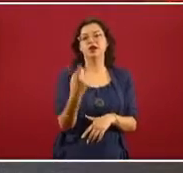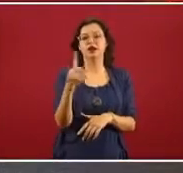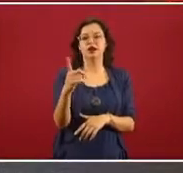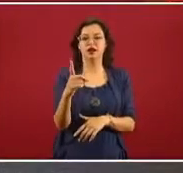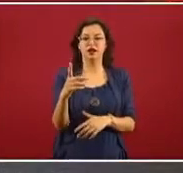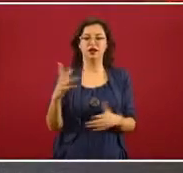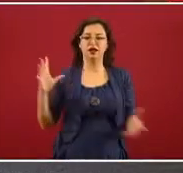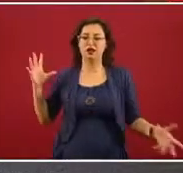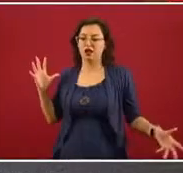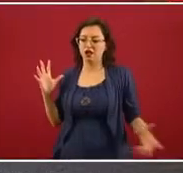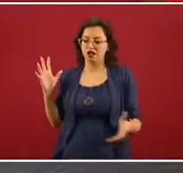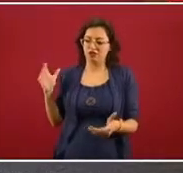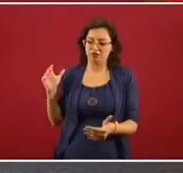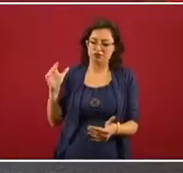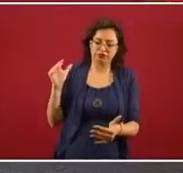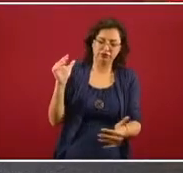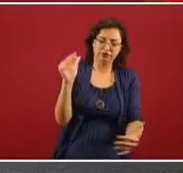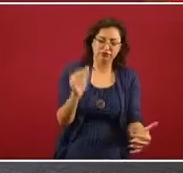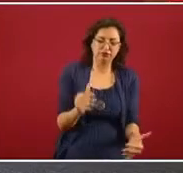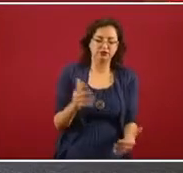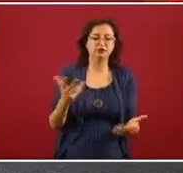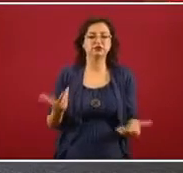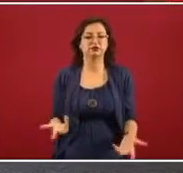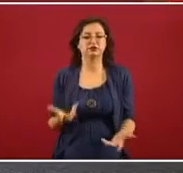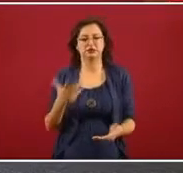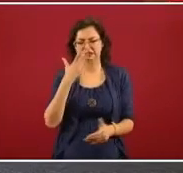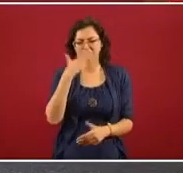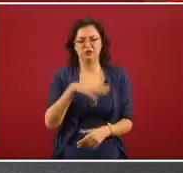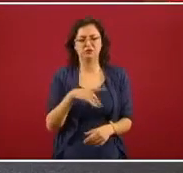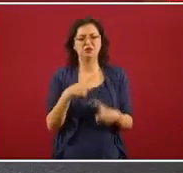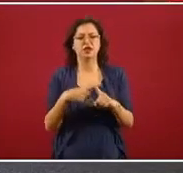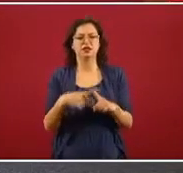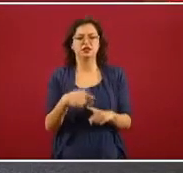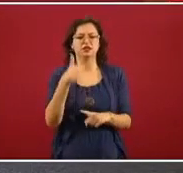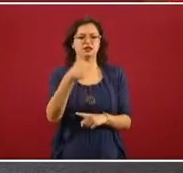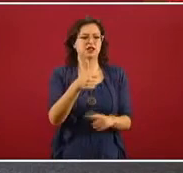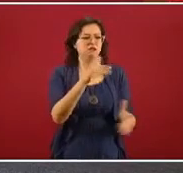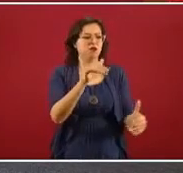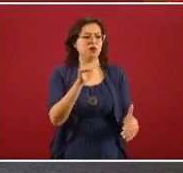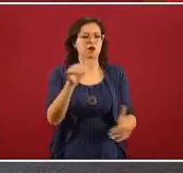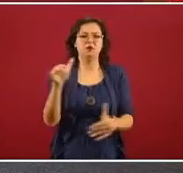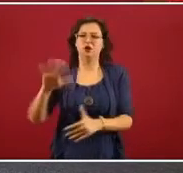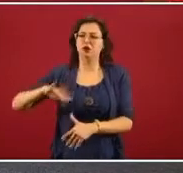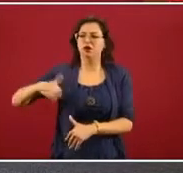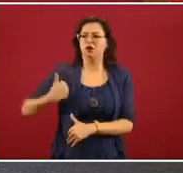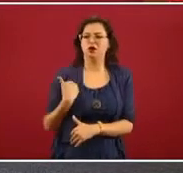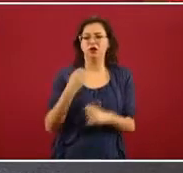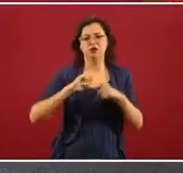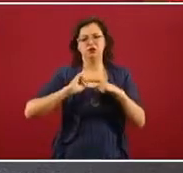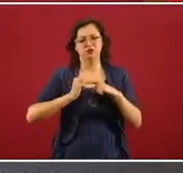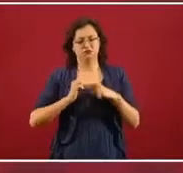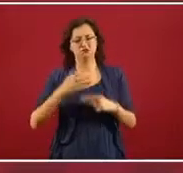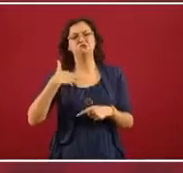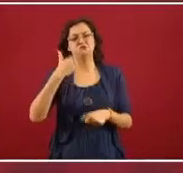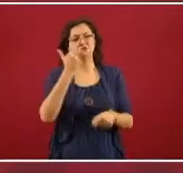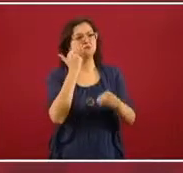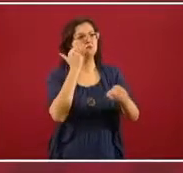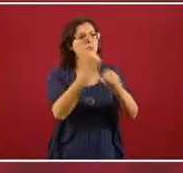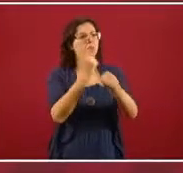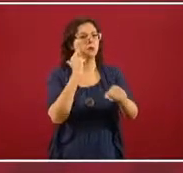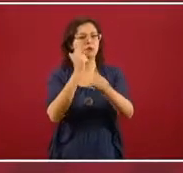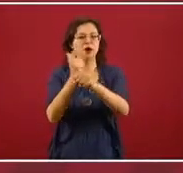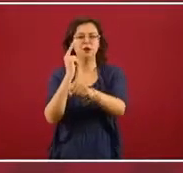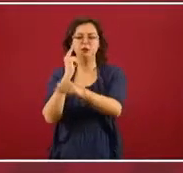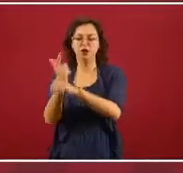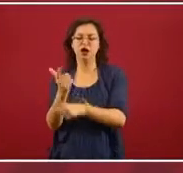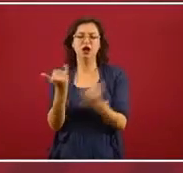está cosechado. Sabemos quiénes son los 6 principales acopiadores de frijol en el país. Y lo hemos hecho de la mano